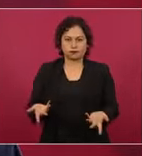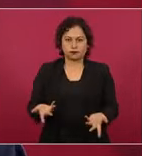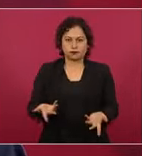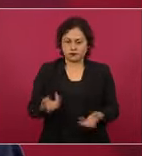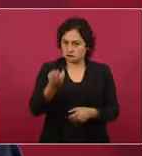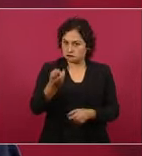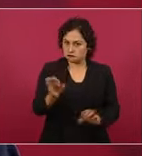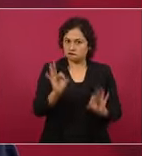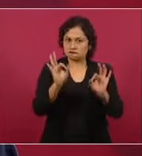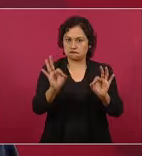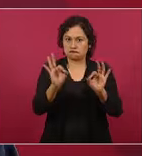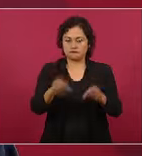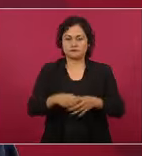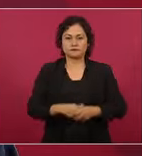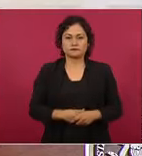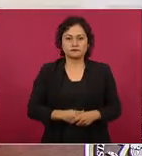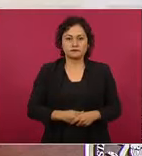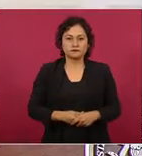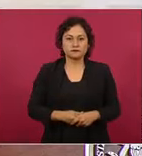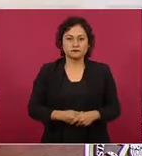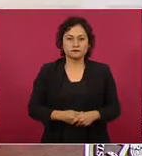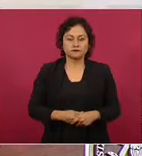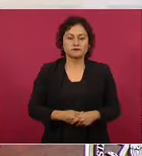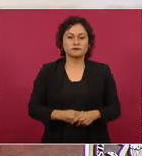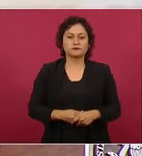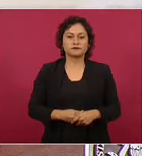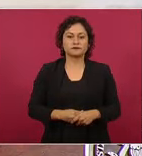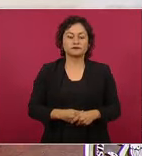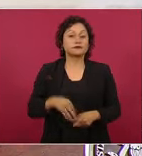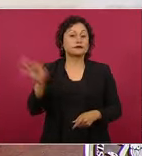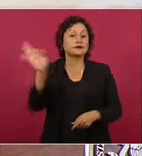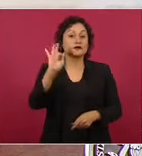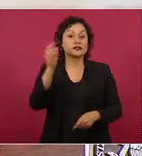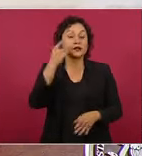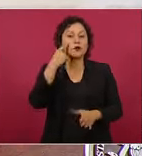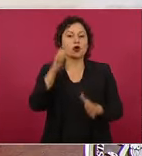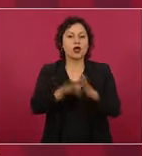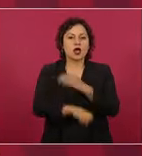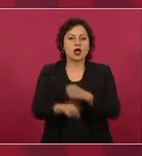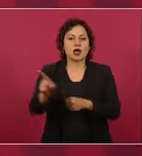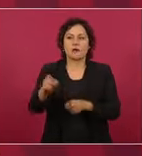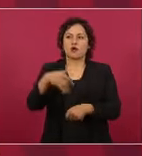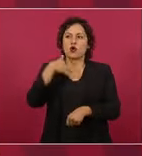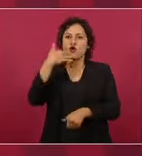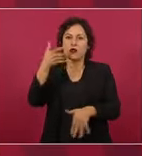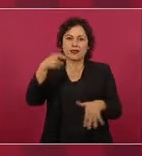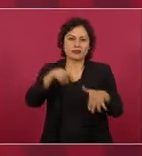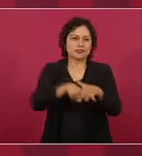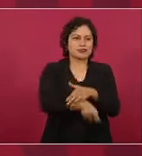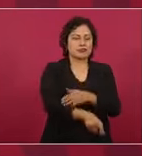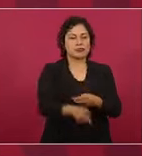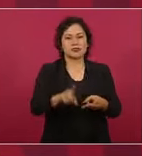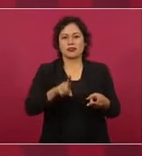Cualquier disposición que se obtenga por soborno, por moche,